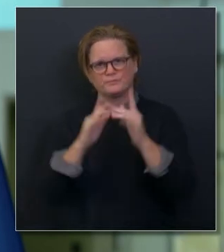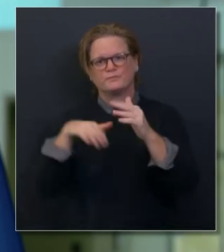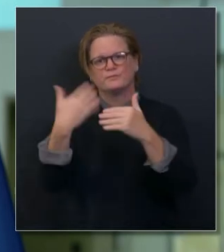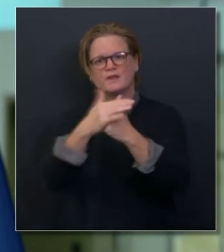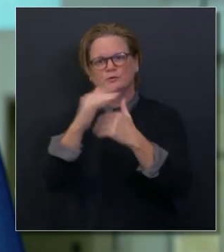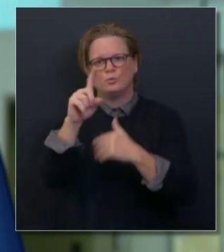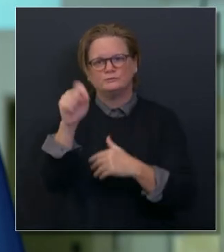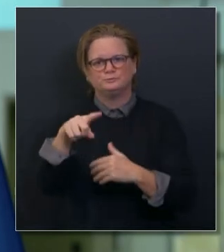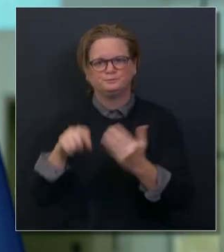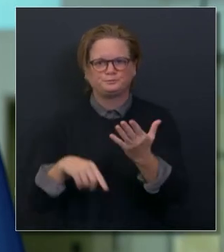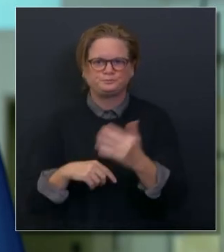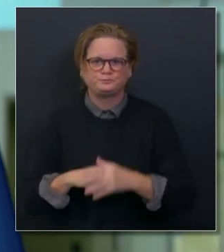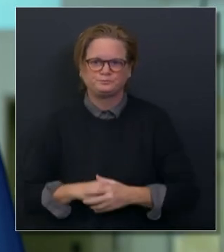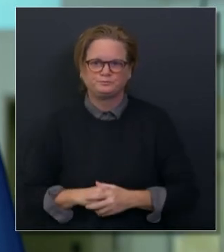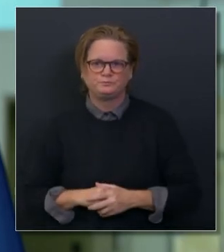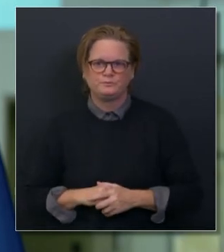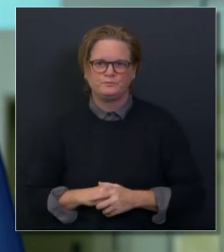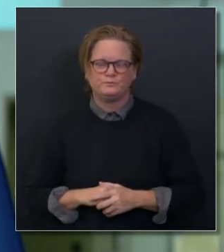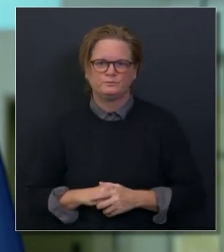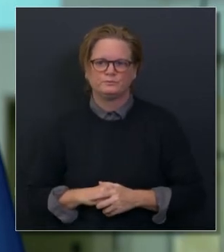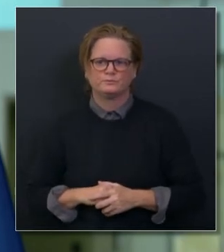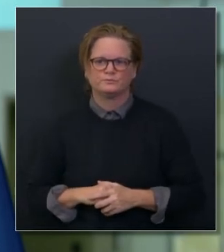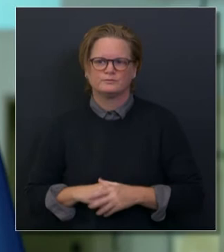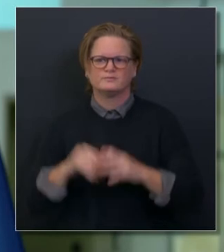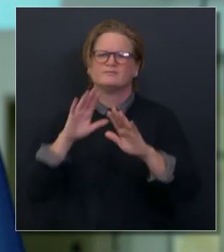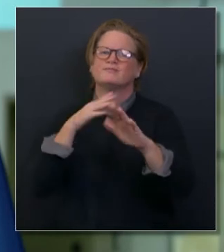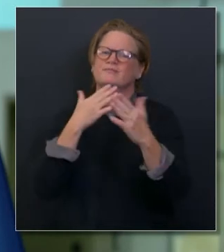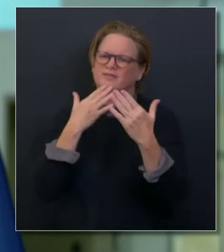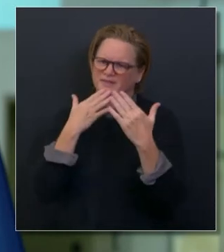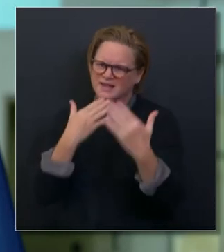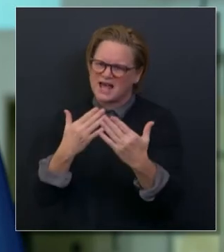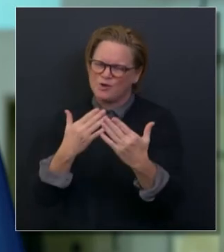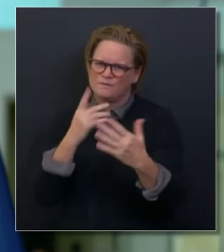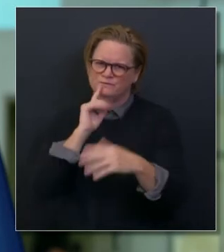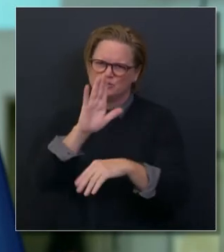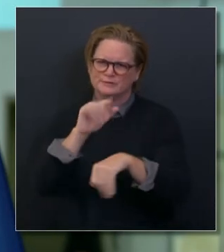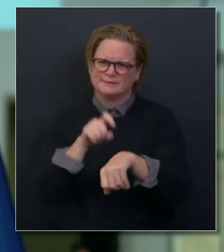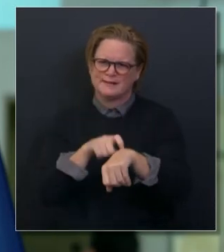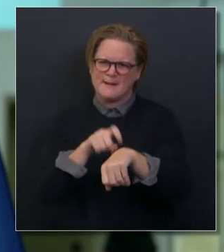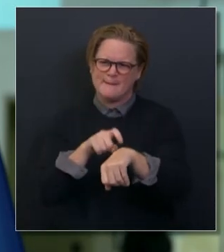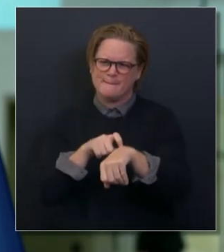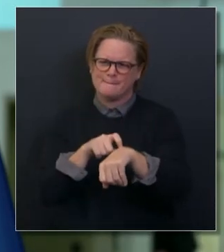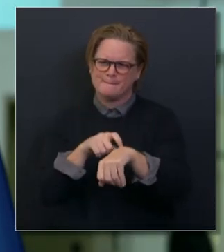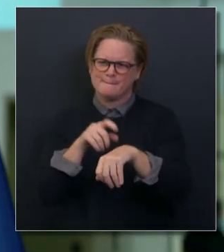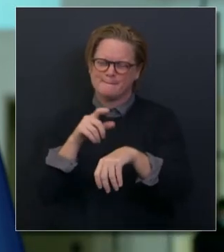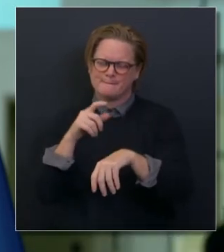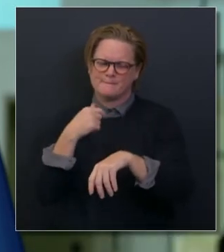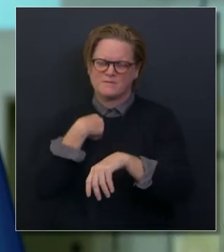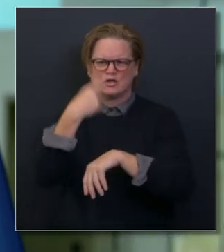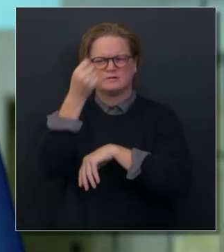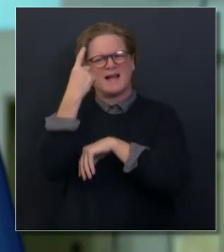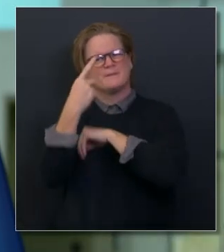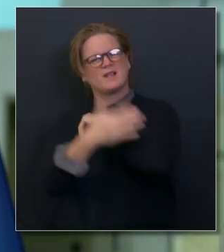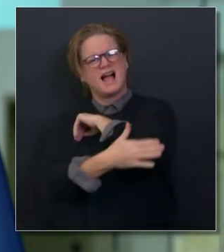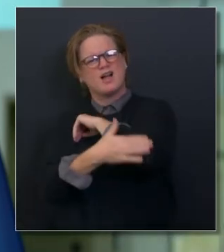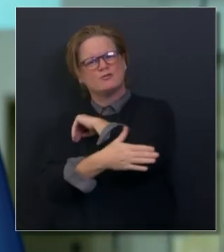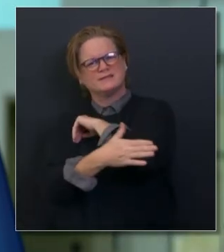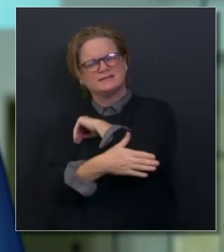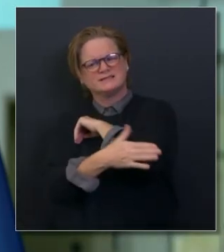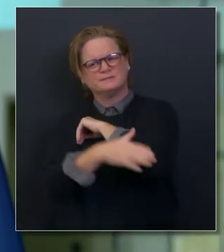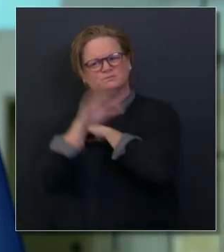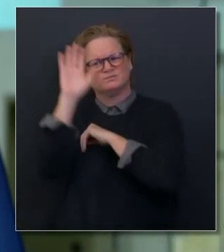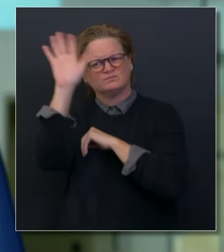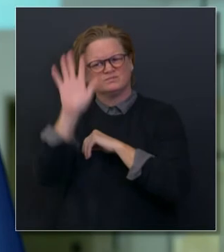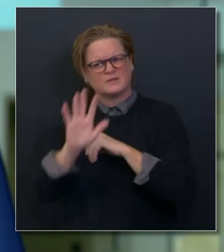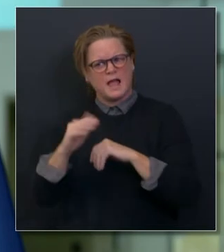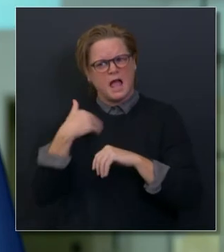Gracias por aceptar nuestras llamadas y preguntas. Quiero hacer la pregunta en cuanto a los condados. Sé que algunos condados